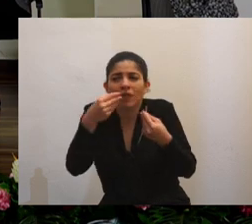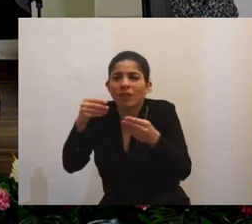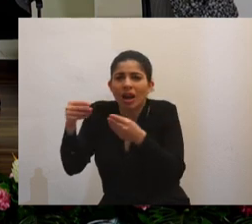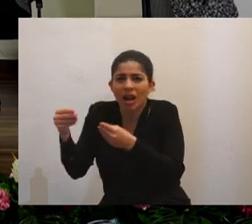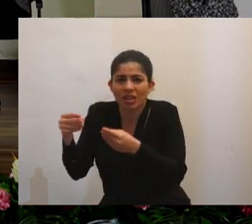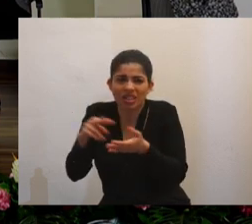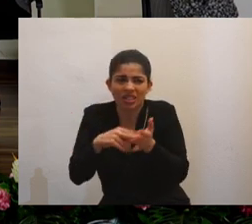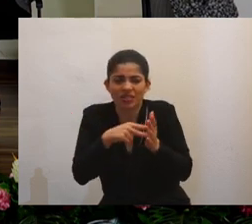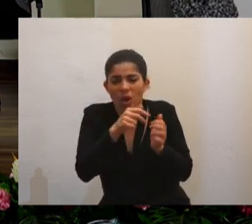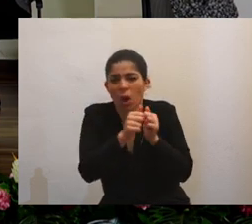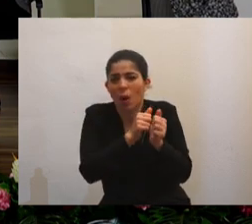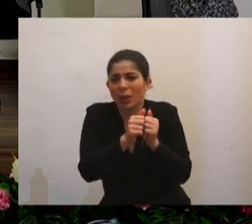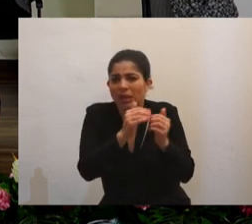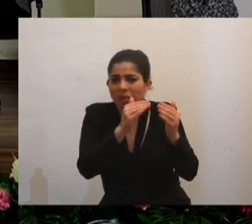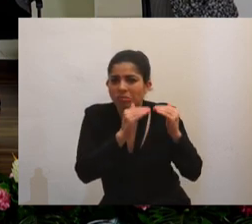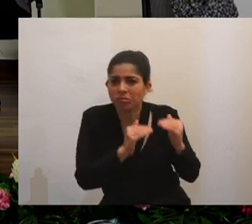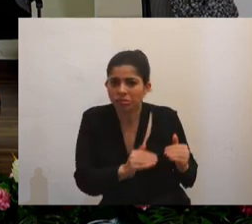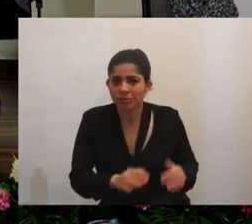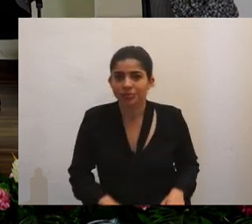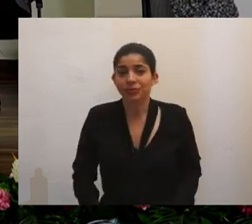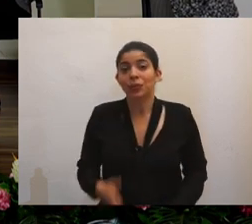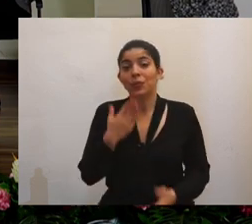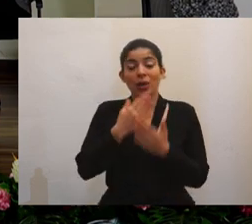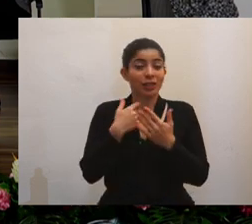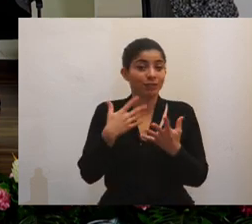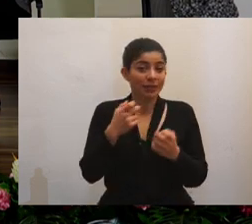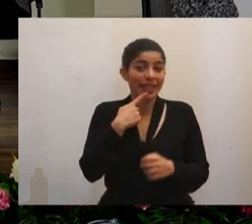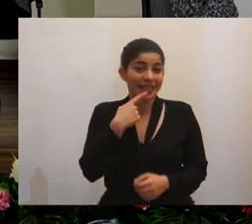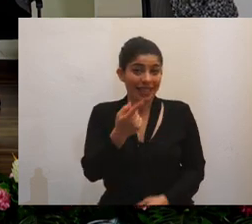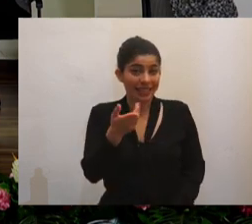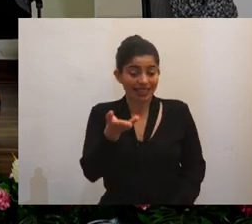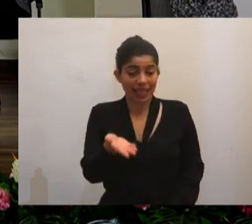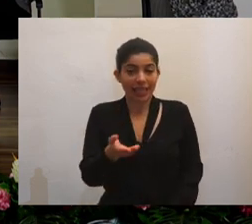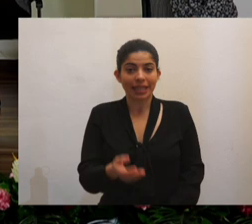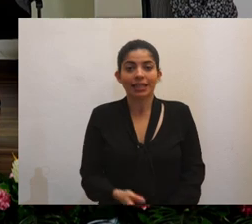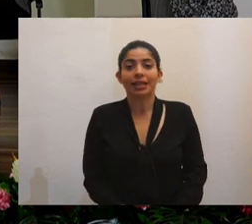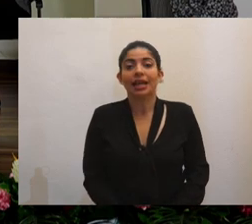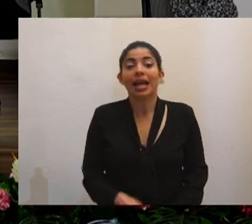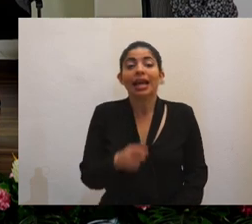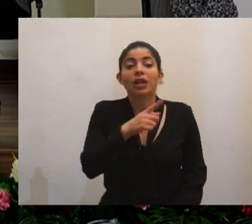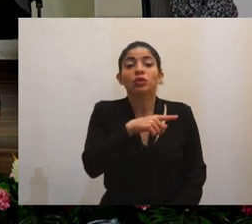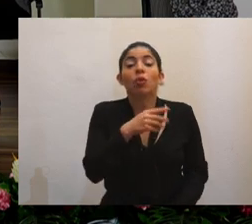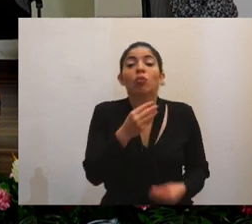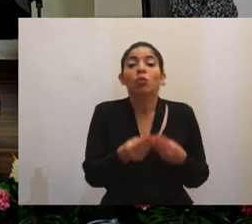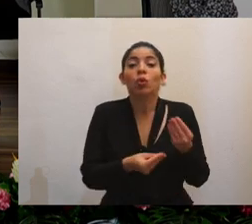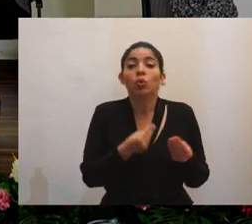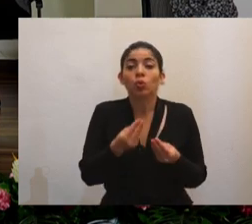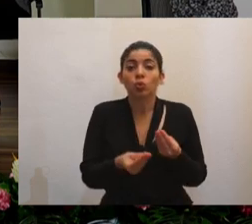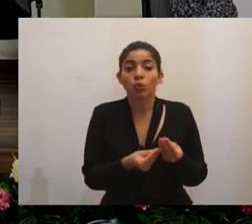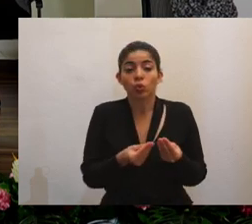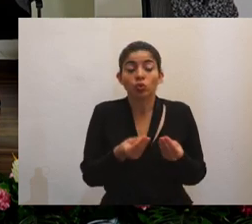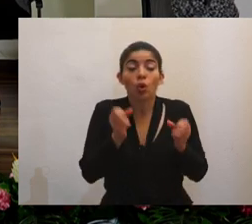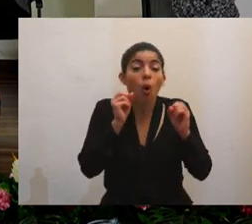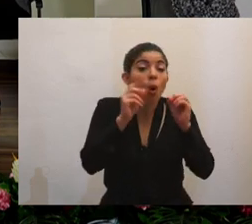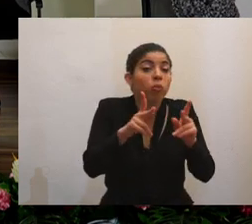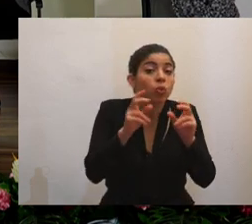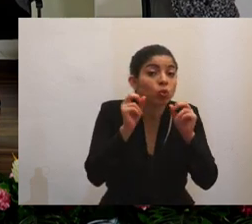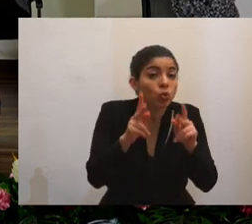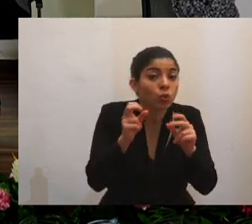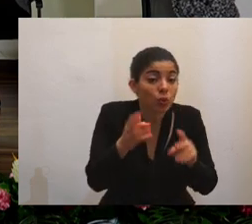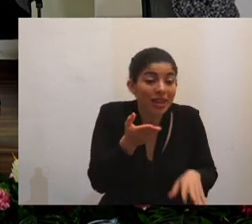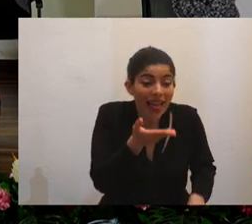resta competitividad. Bueno, yo quisiera decir aquí que estos productos, estas